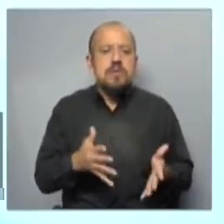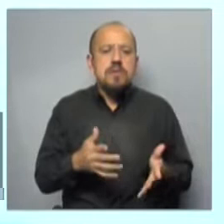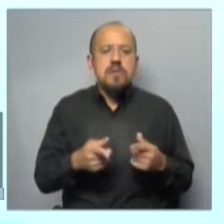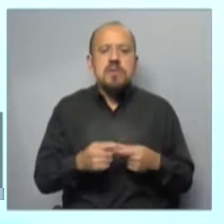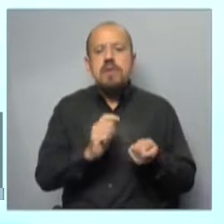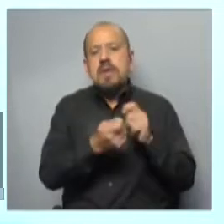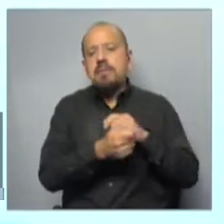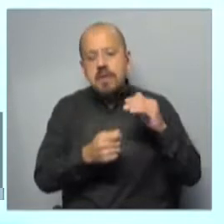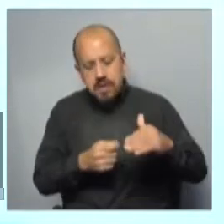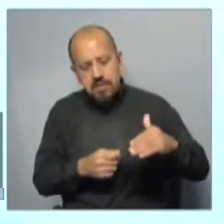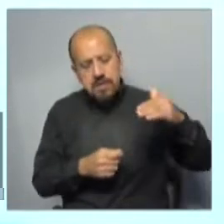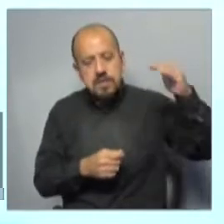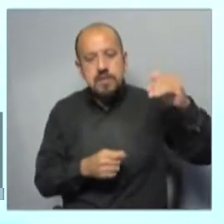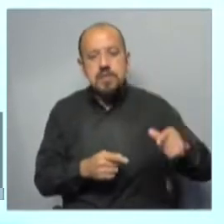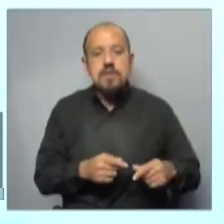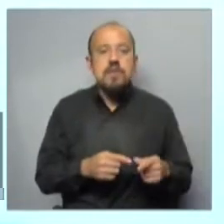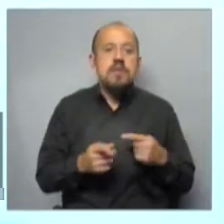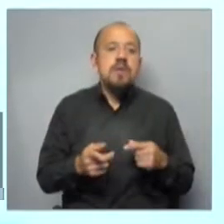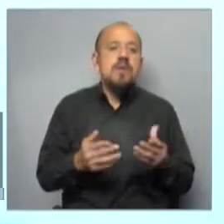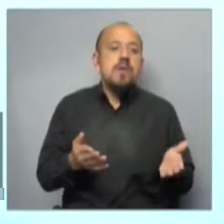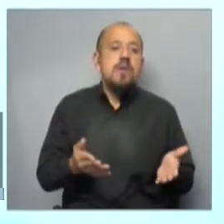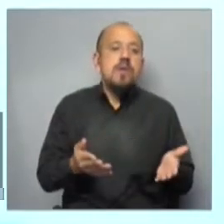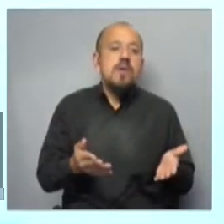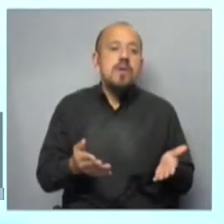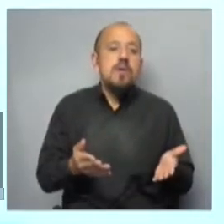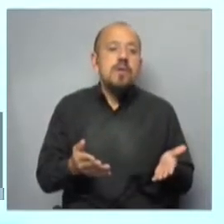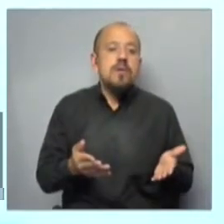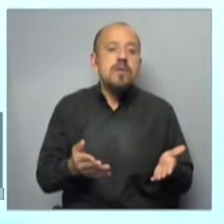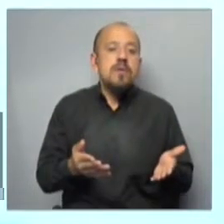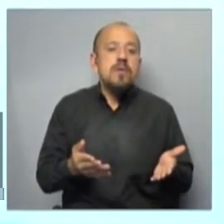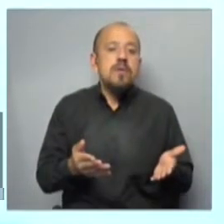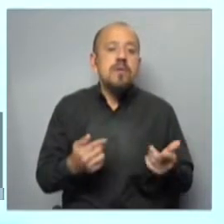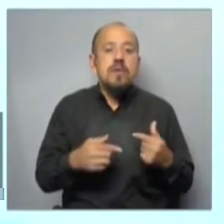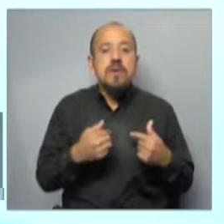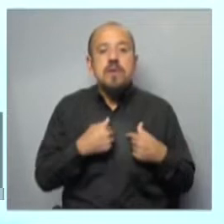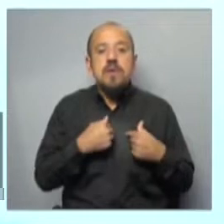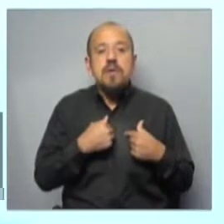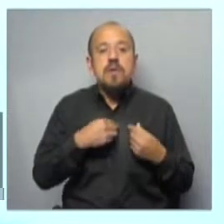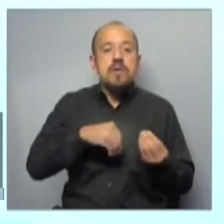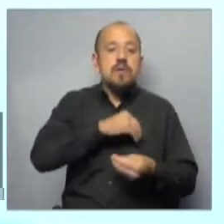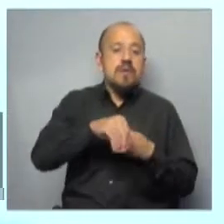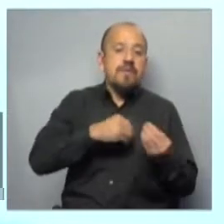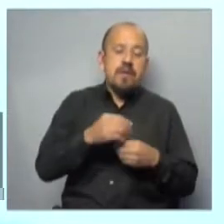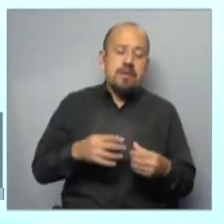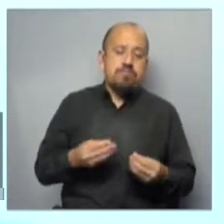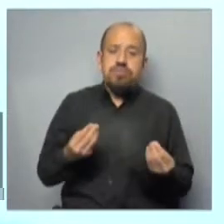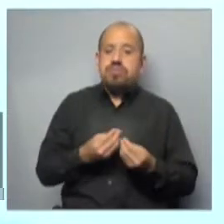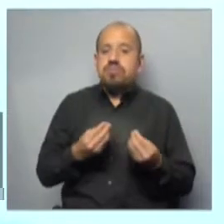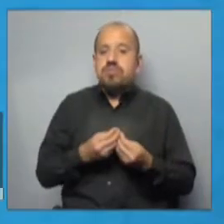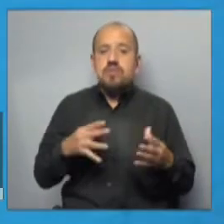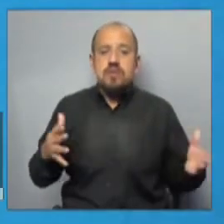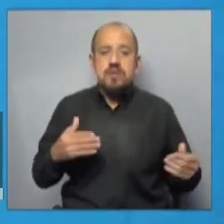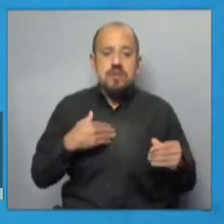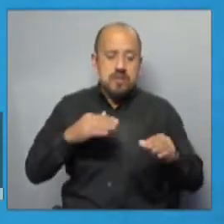a crecer va y está y uno siempre se queda con aquello de que ni mayo vengo de una familia enorme y un montón de niños